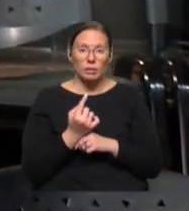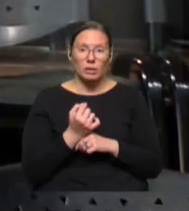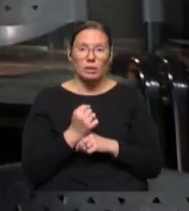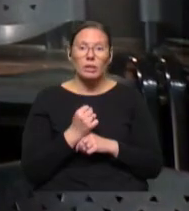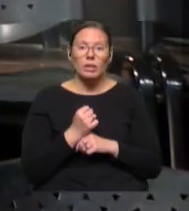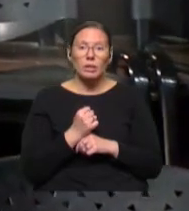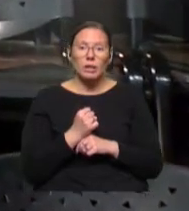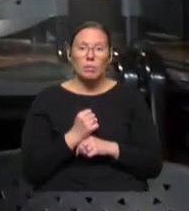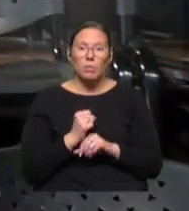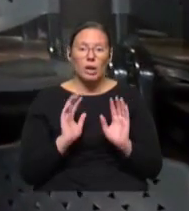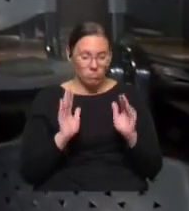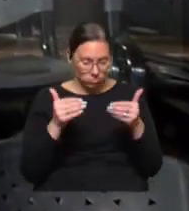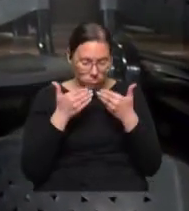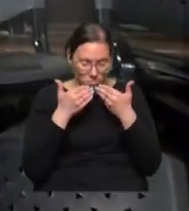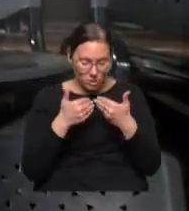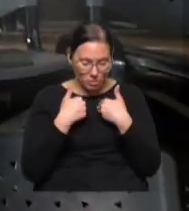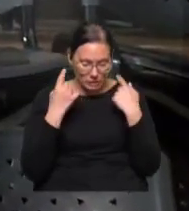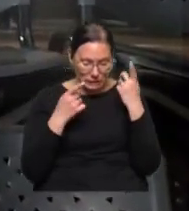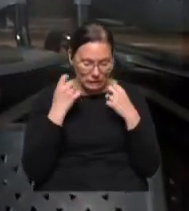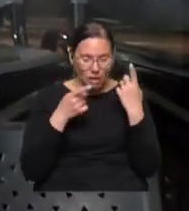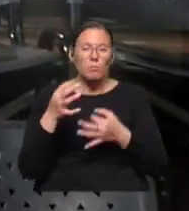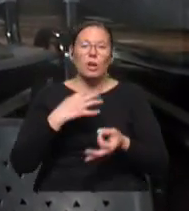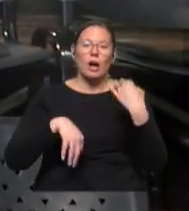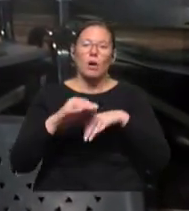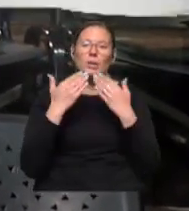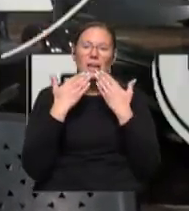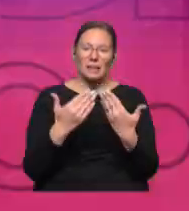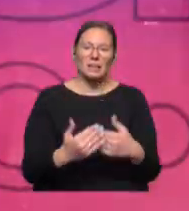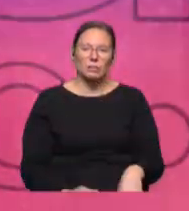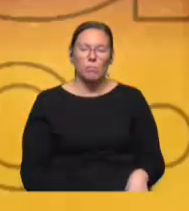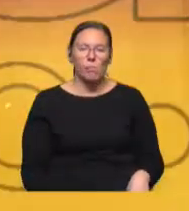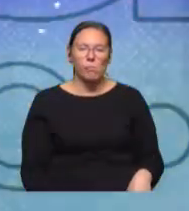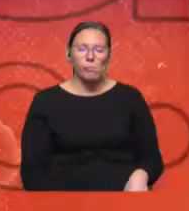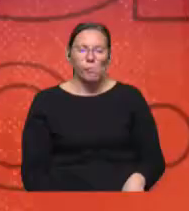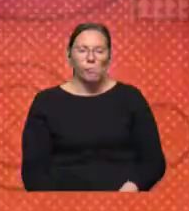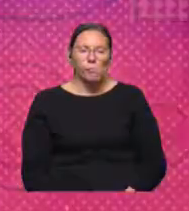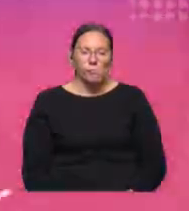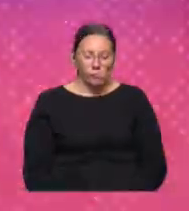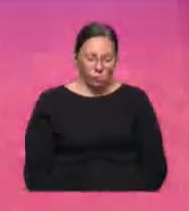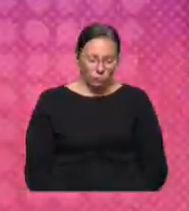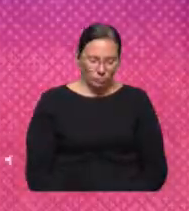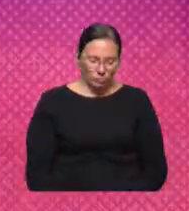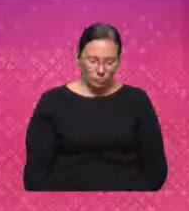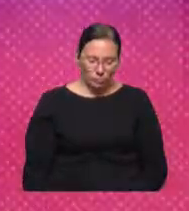bueno, interpelar por esta obra. Muchas gracias. Gracias.